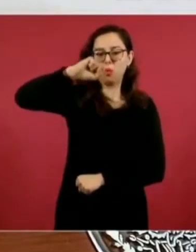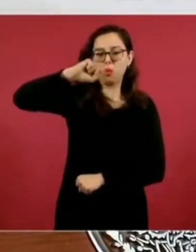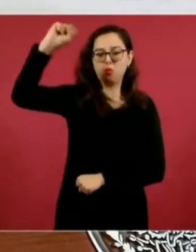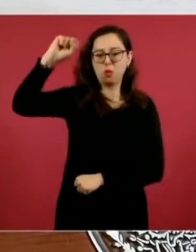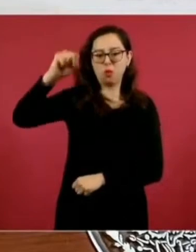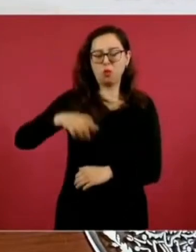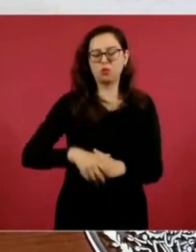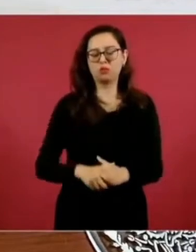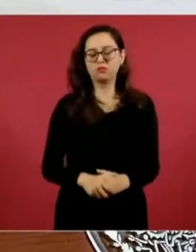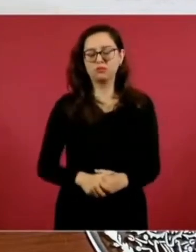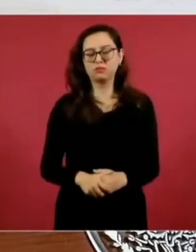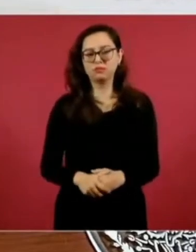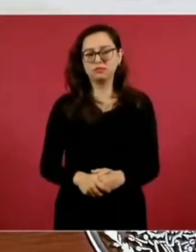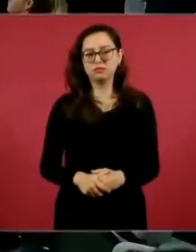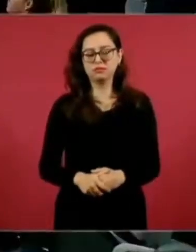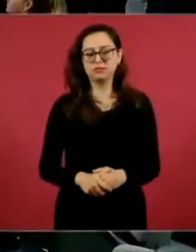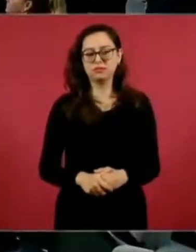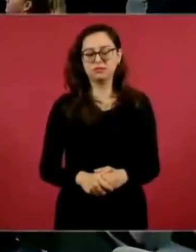y